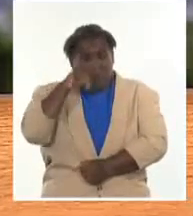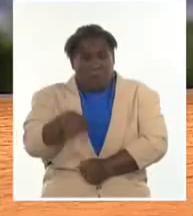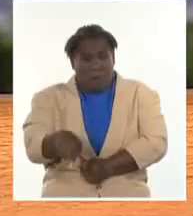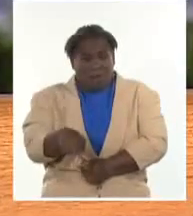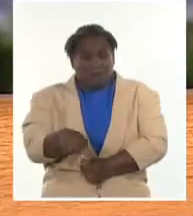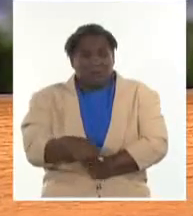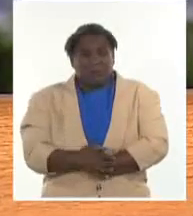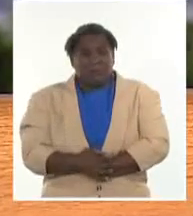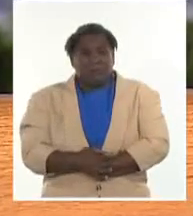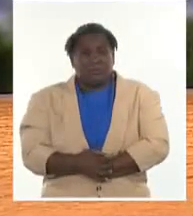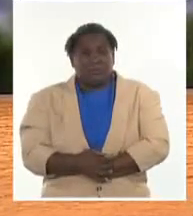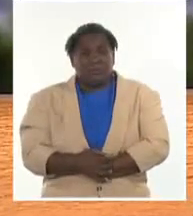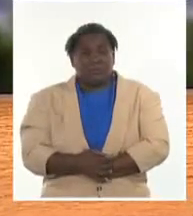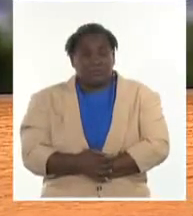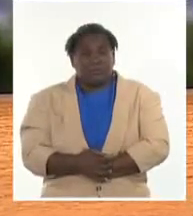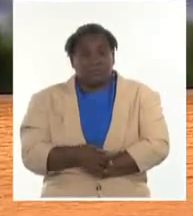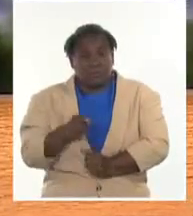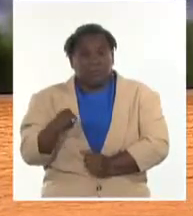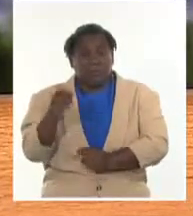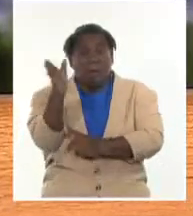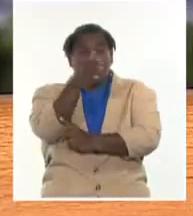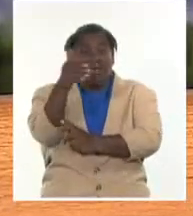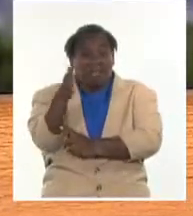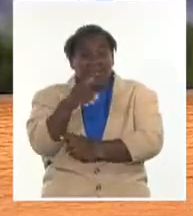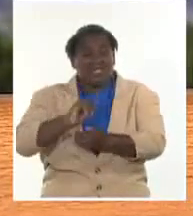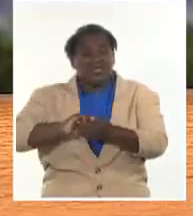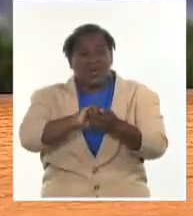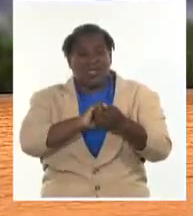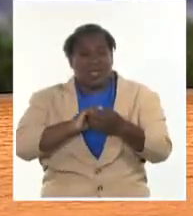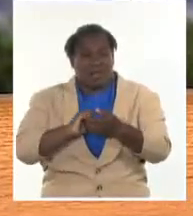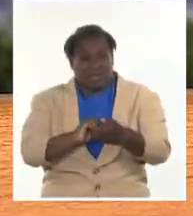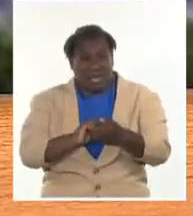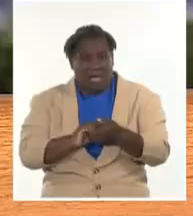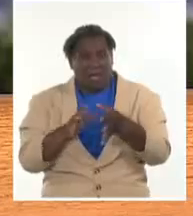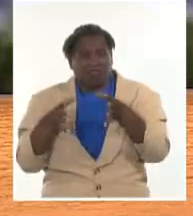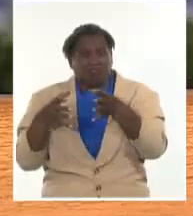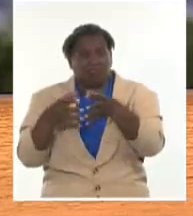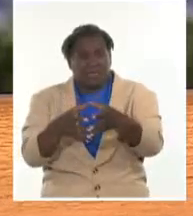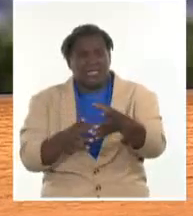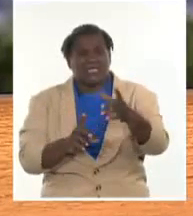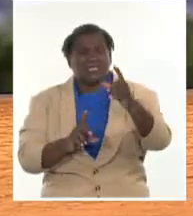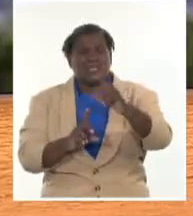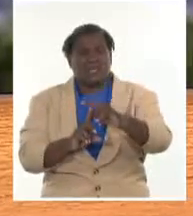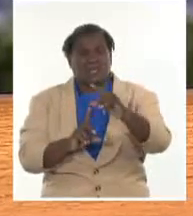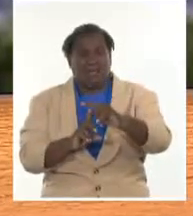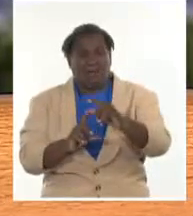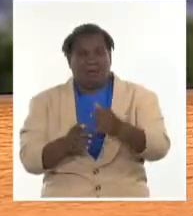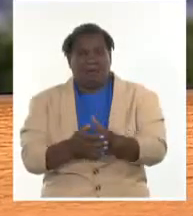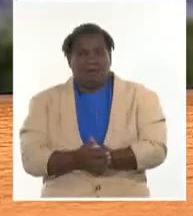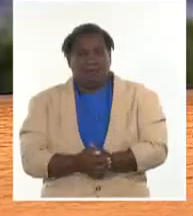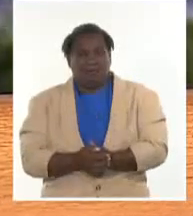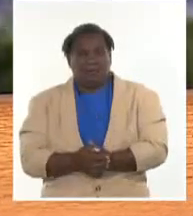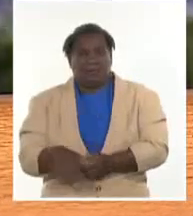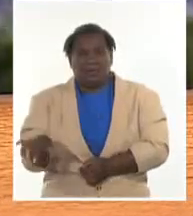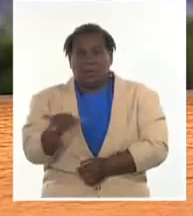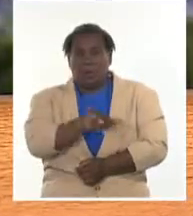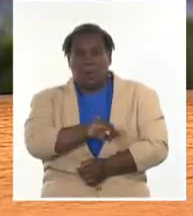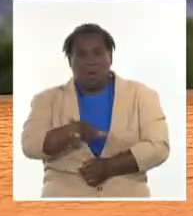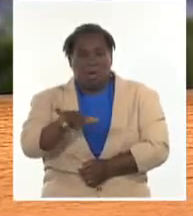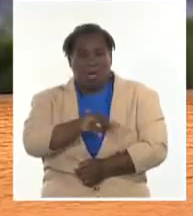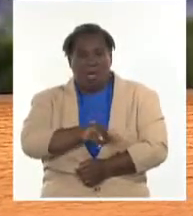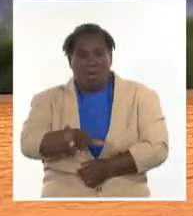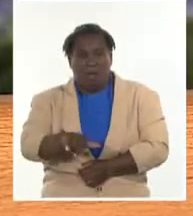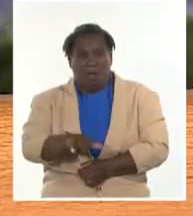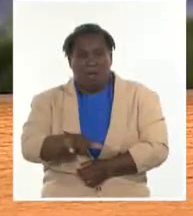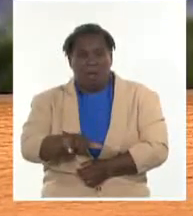alto las banderas de la solidaridad con el movimiento sindical y al mismo tiempo